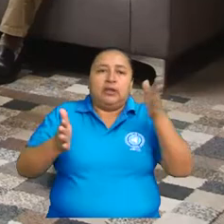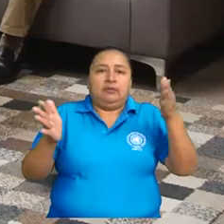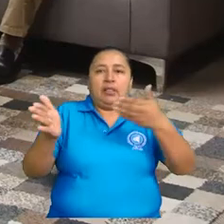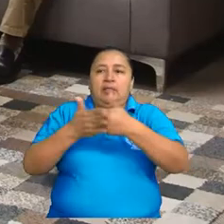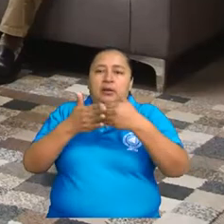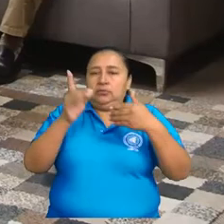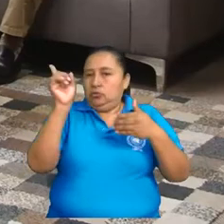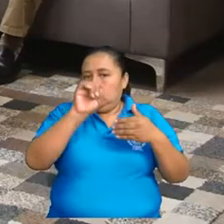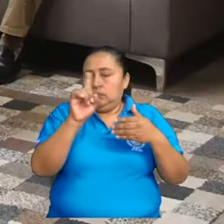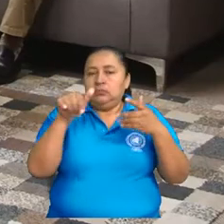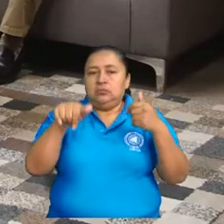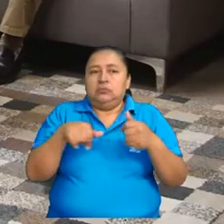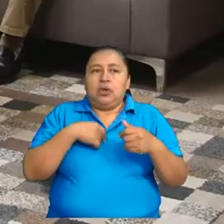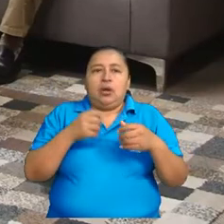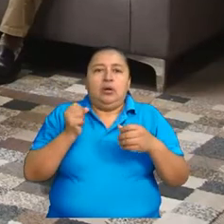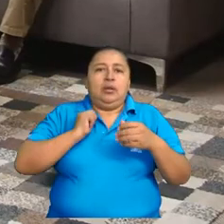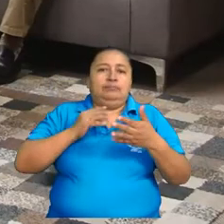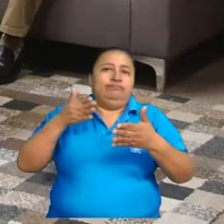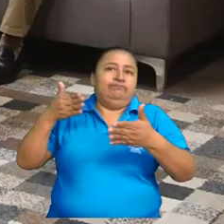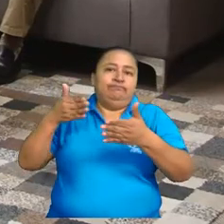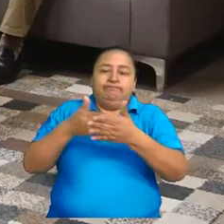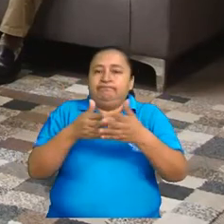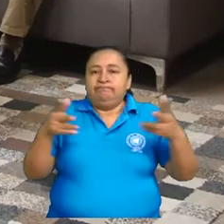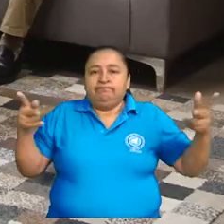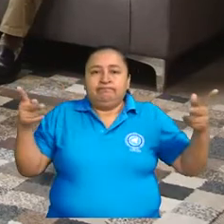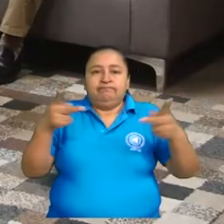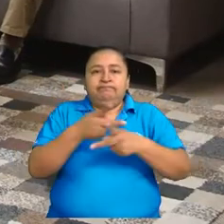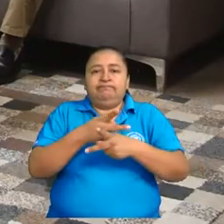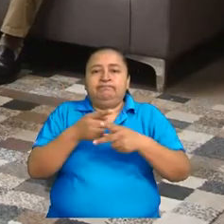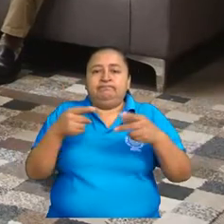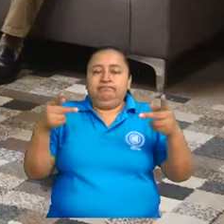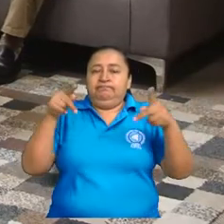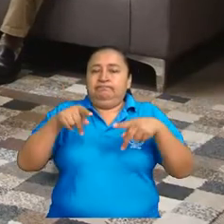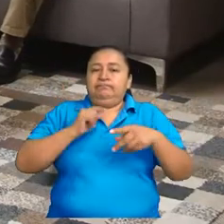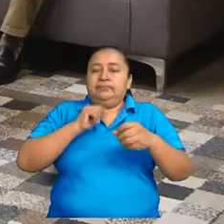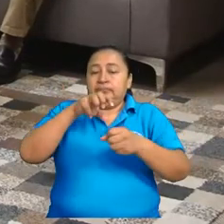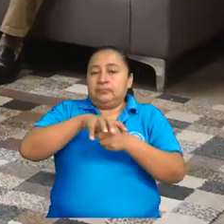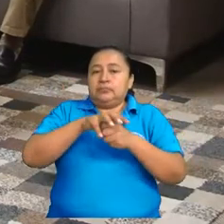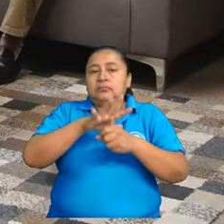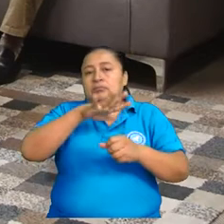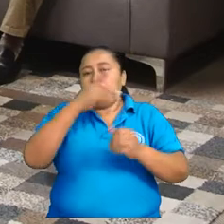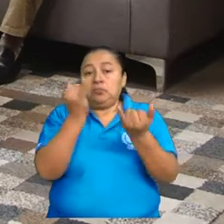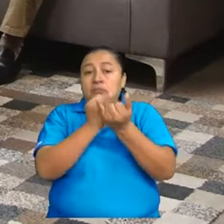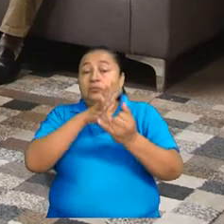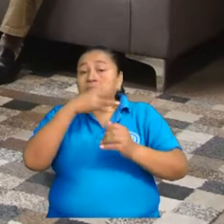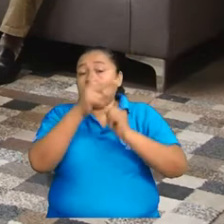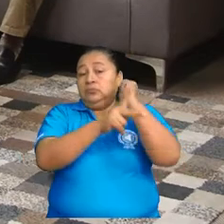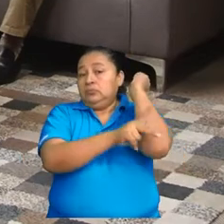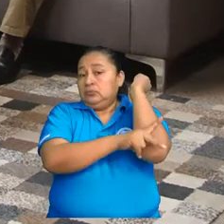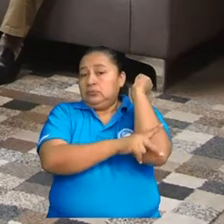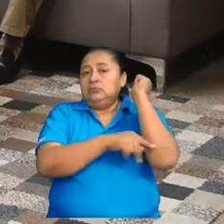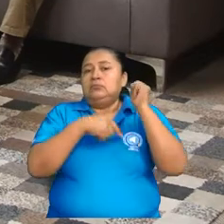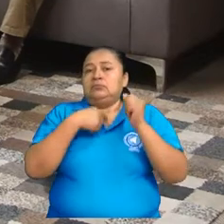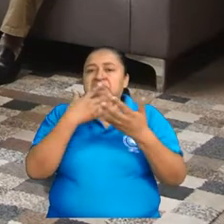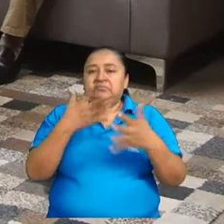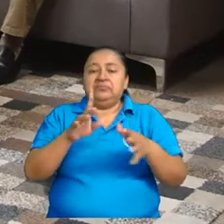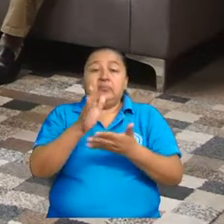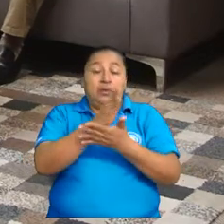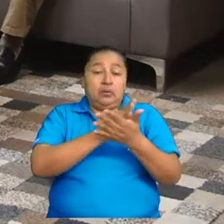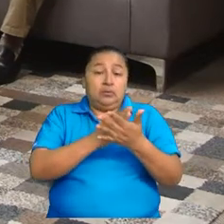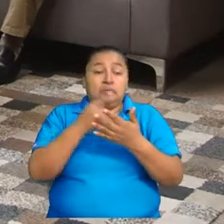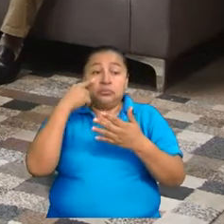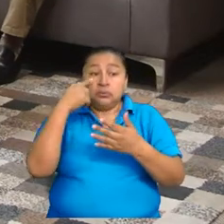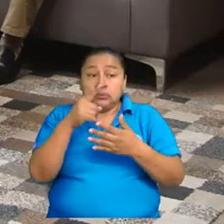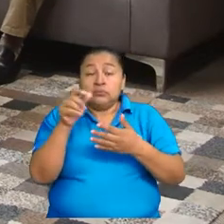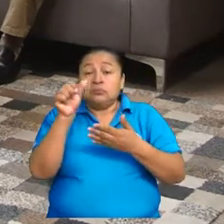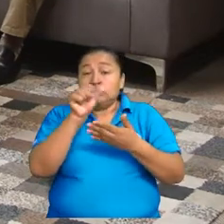sin necesidad de tomar medidas estrictas y extremas como en otros países, pues, que han tomado. Hay algunos artículos